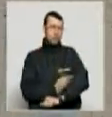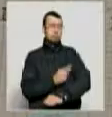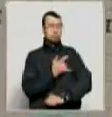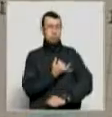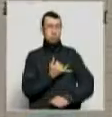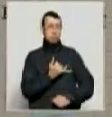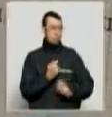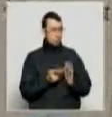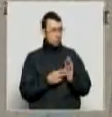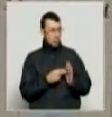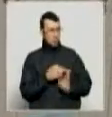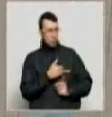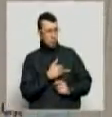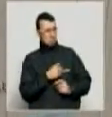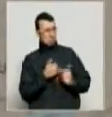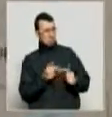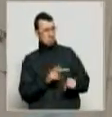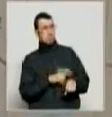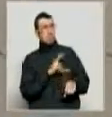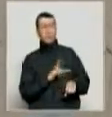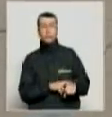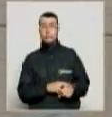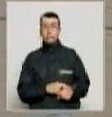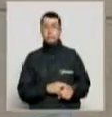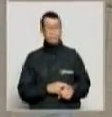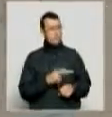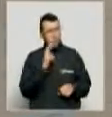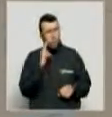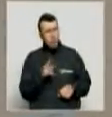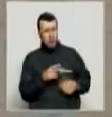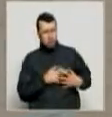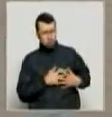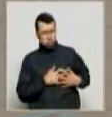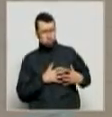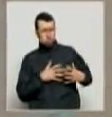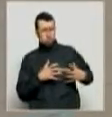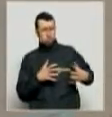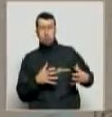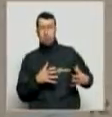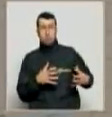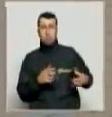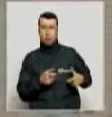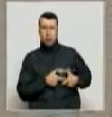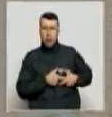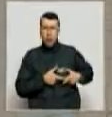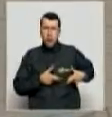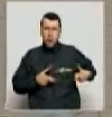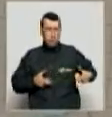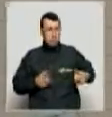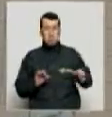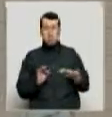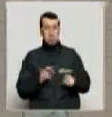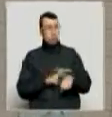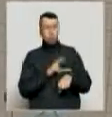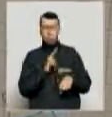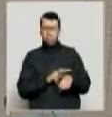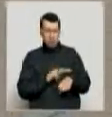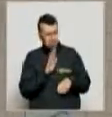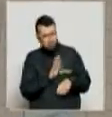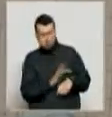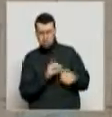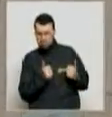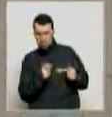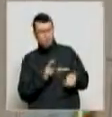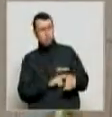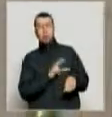sano. Tampoco vemos como tal agrandamientos del corazón, no se lo ve agrandado en ninguna zona, el tamaño cardíaco es